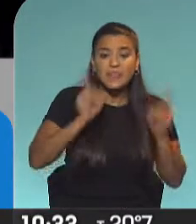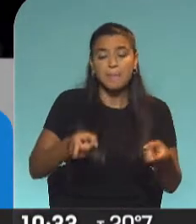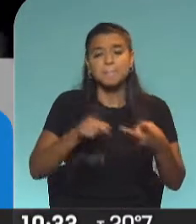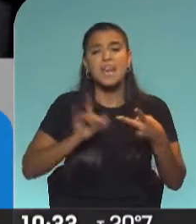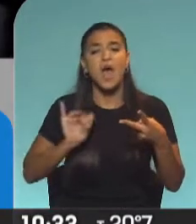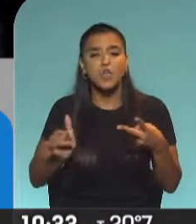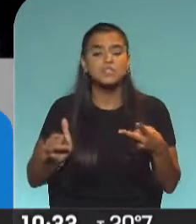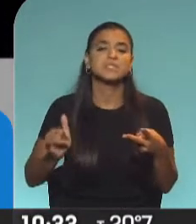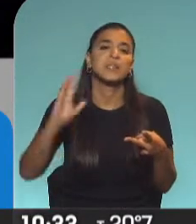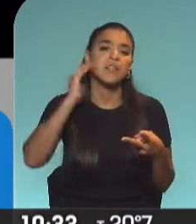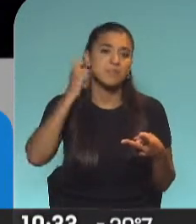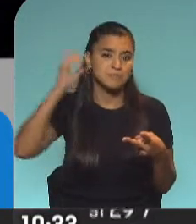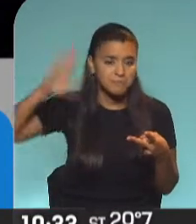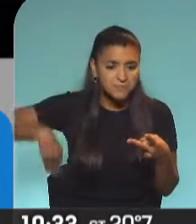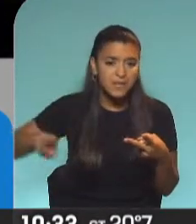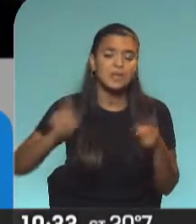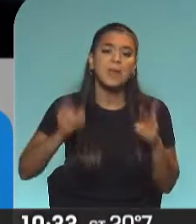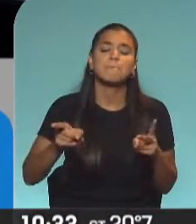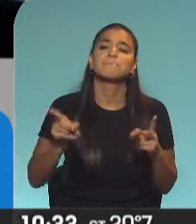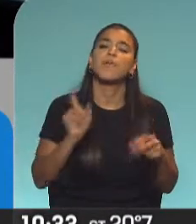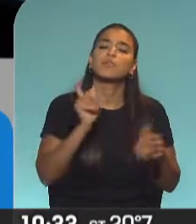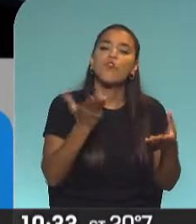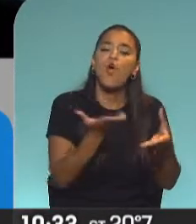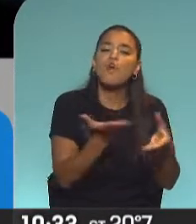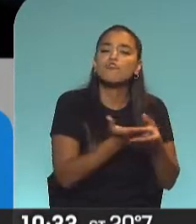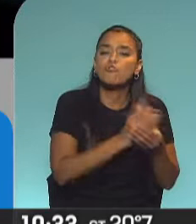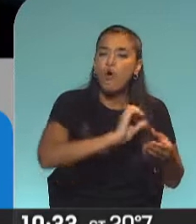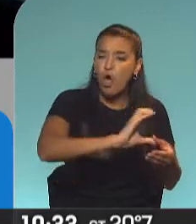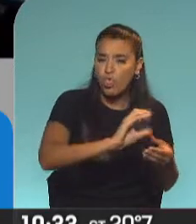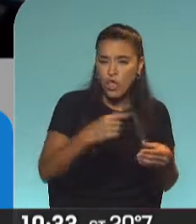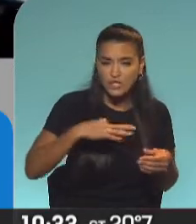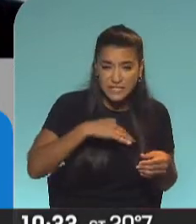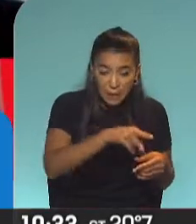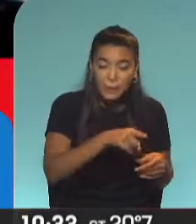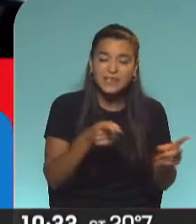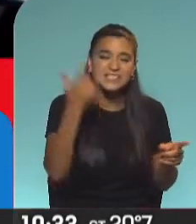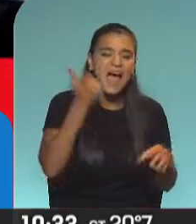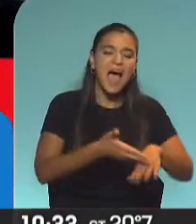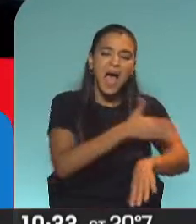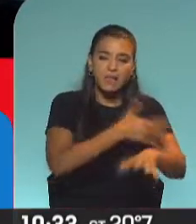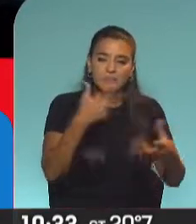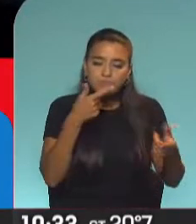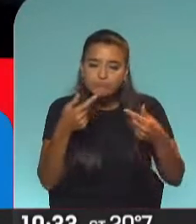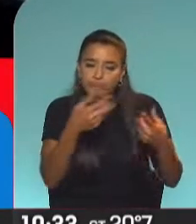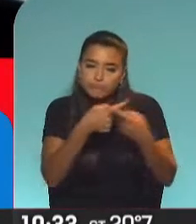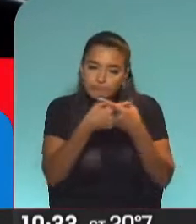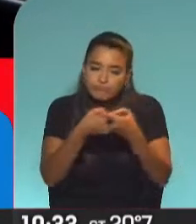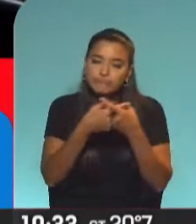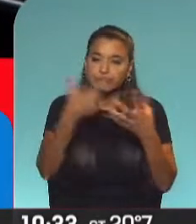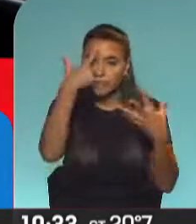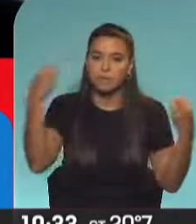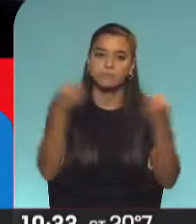las adolescentes menores de edad y la remisión al Código Civil, son además aspectos que ya habíamos discutido y acordado, consensuado en la media